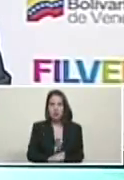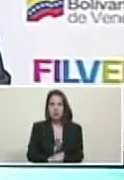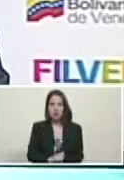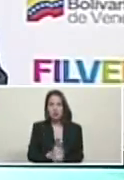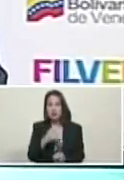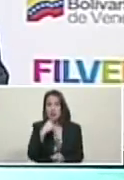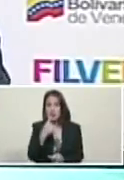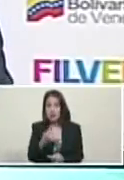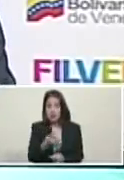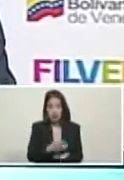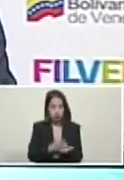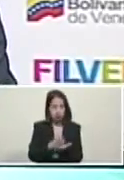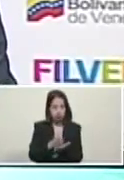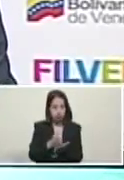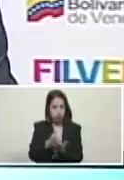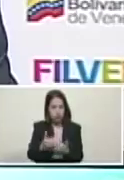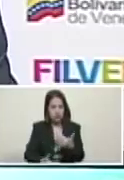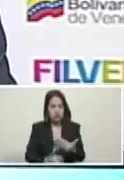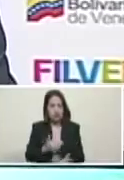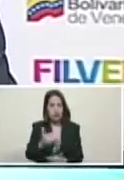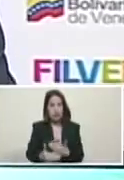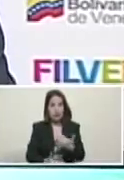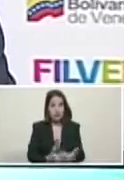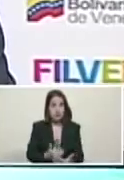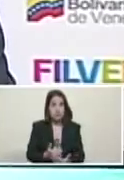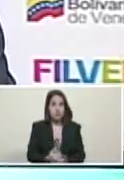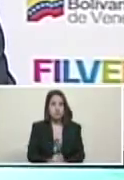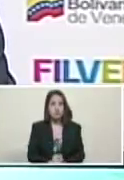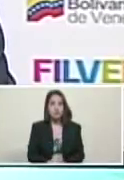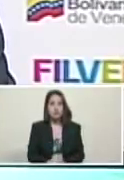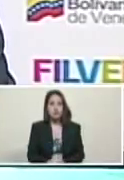Decía, el camino se alarga.